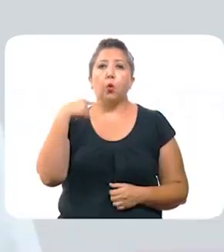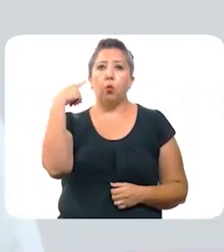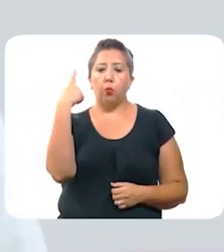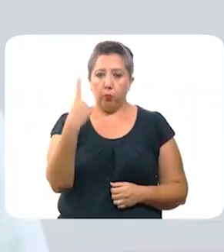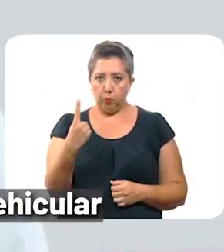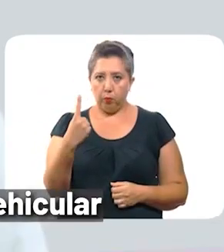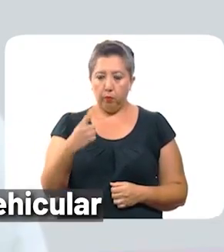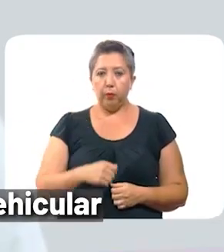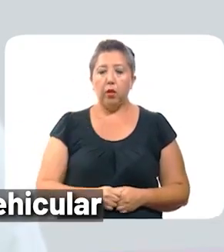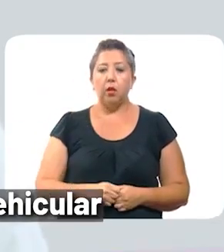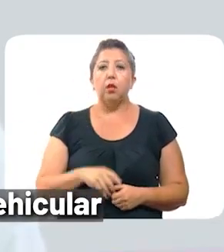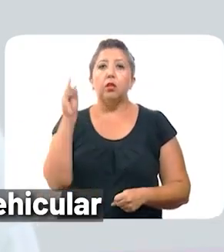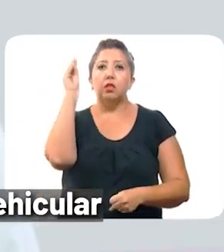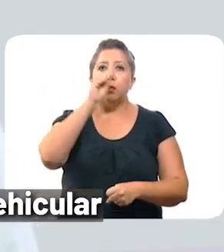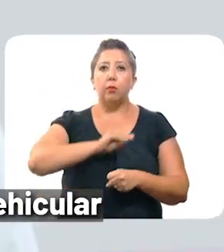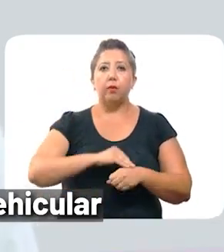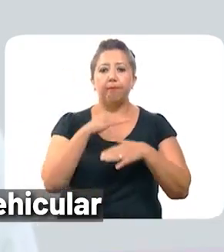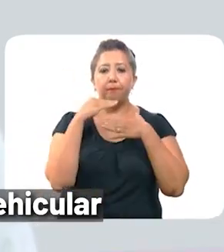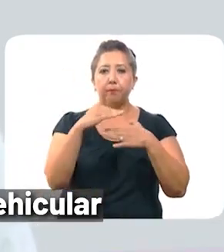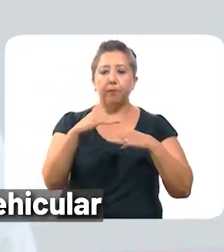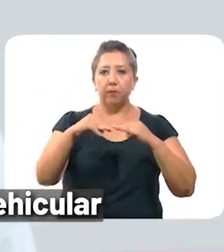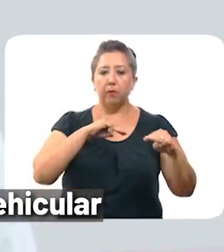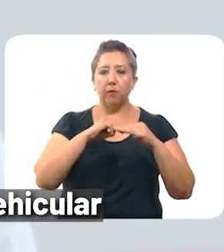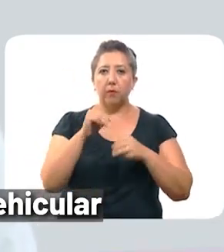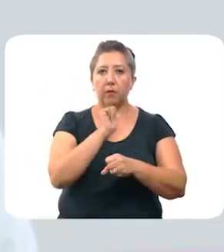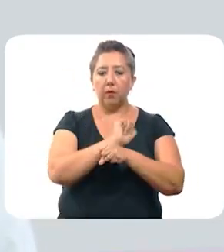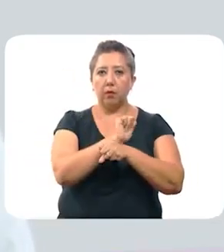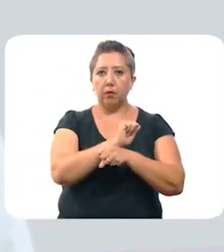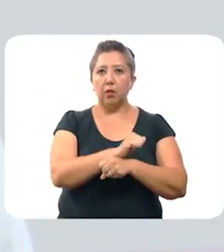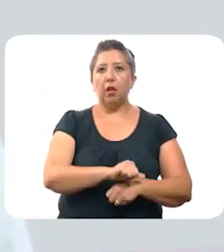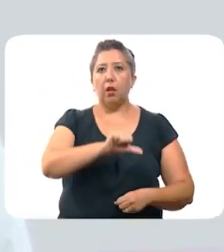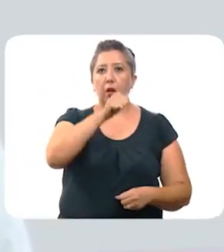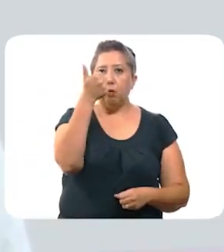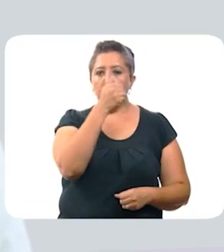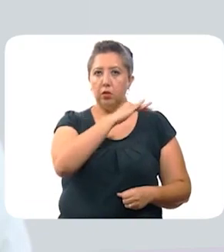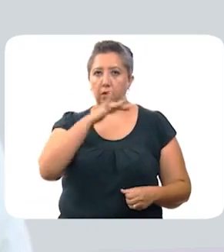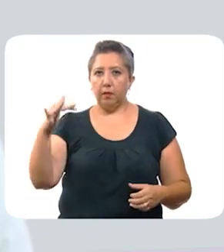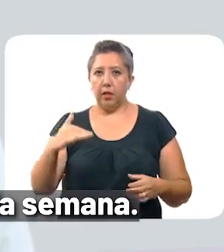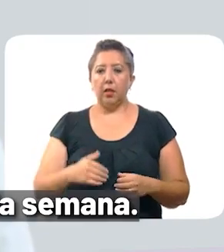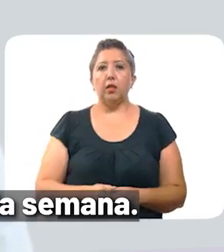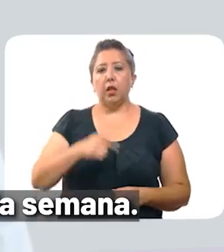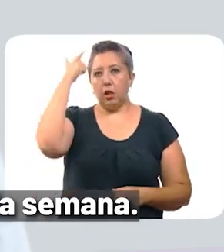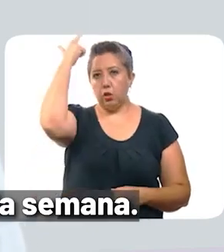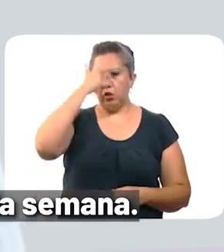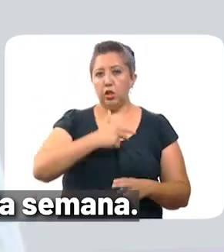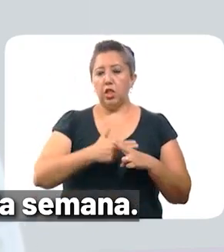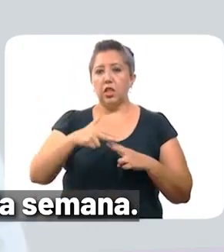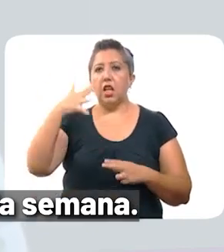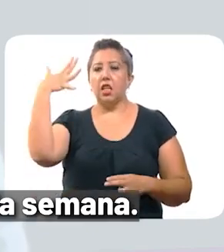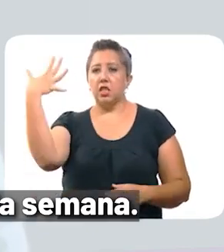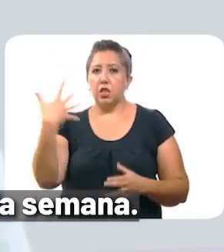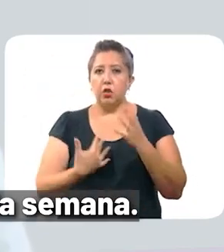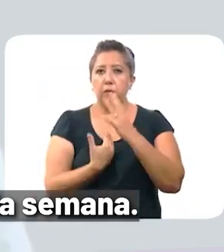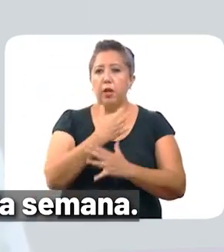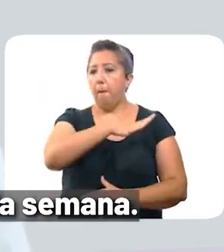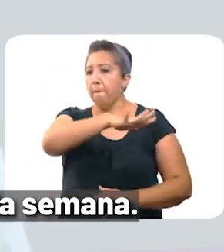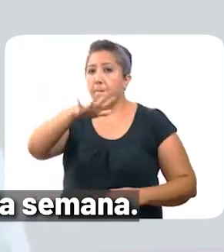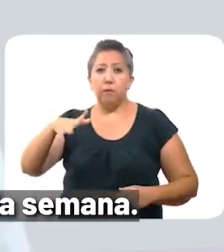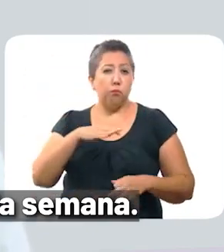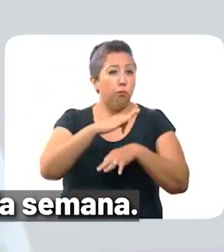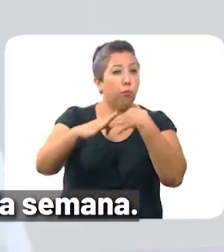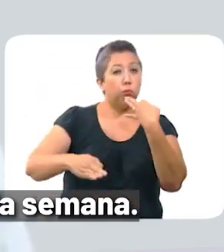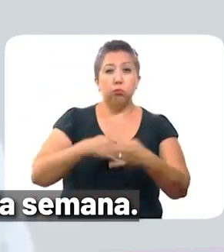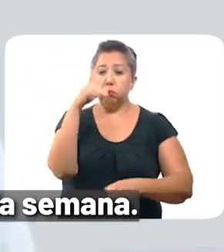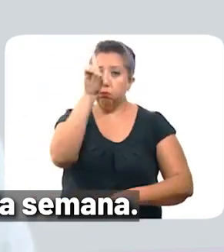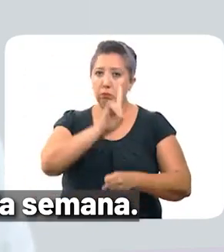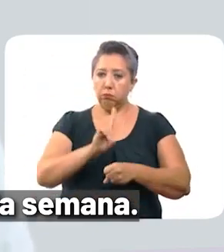1. Se implementa la restricción a la movilidad vehicular de las 11:30 de la noche hasta las 5 de la mañana para todos los días de la